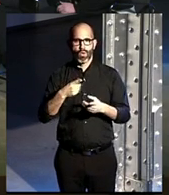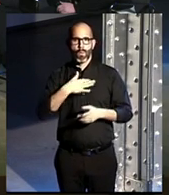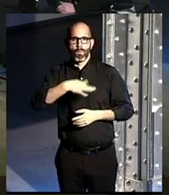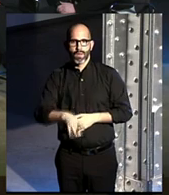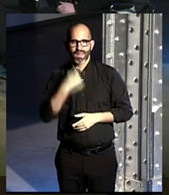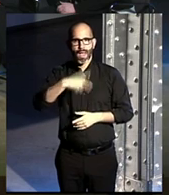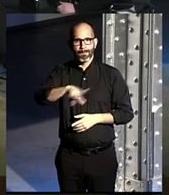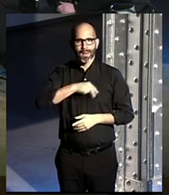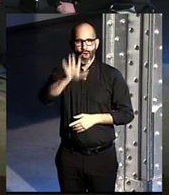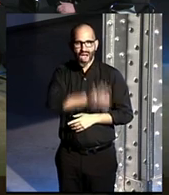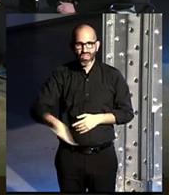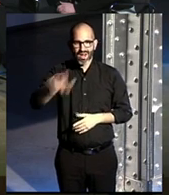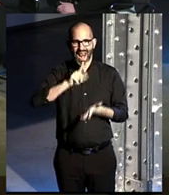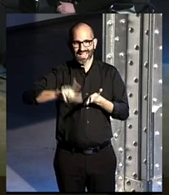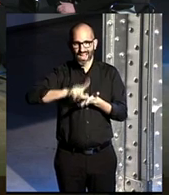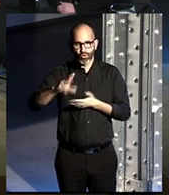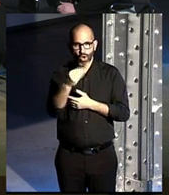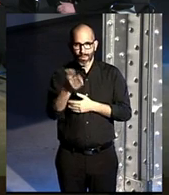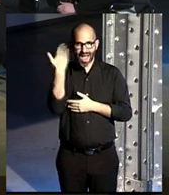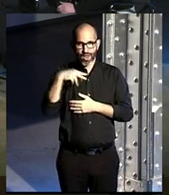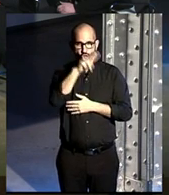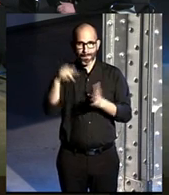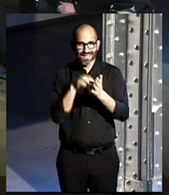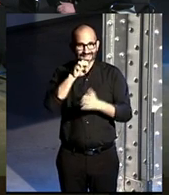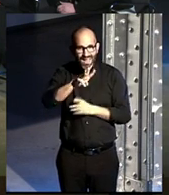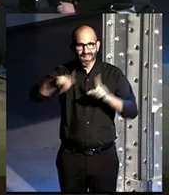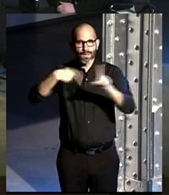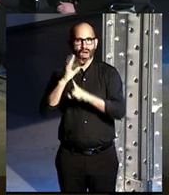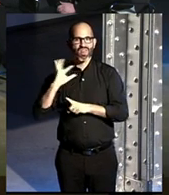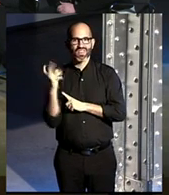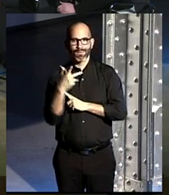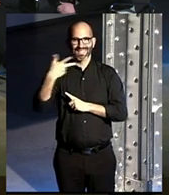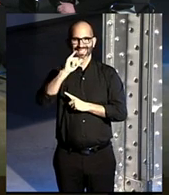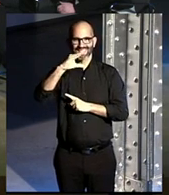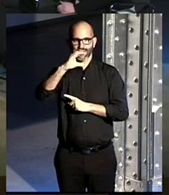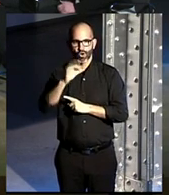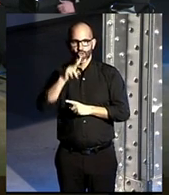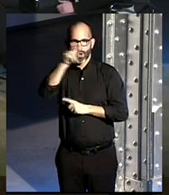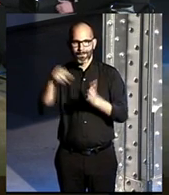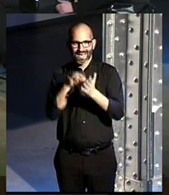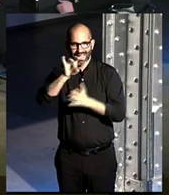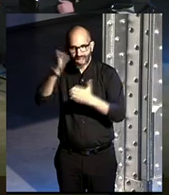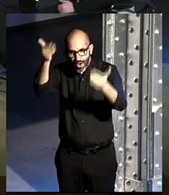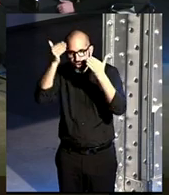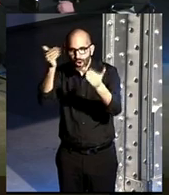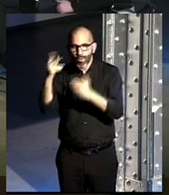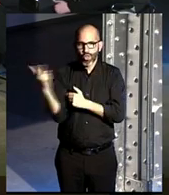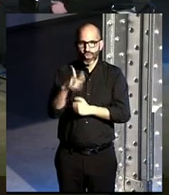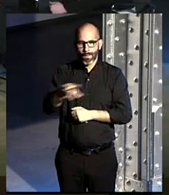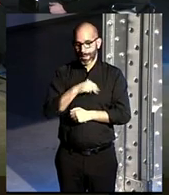Nacional de Literatura Juvenil en 2013 y el Cervantes Chico en 2015, o sea, enhorabuena porque es relativamente